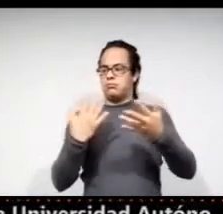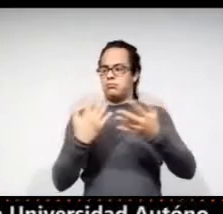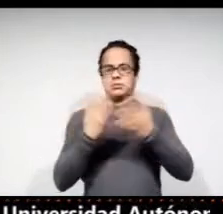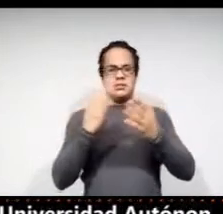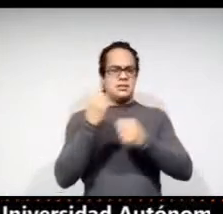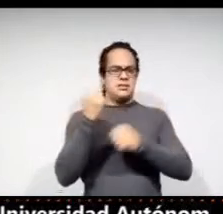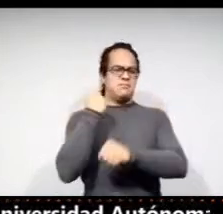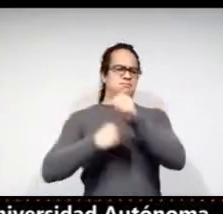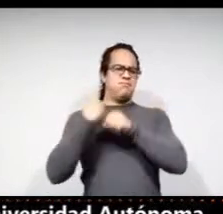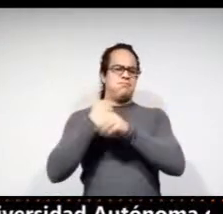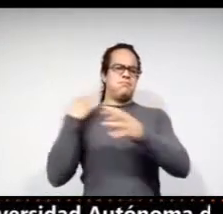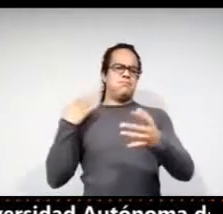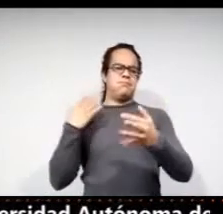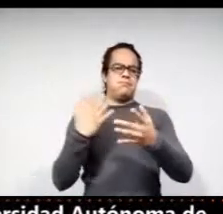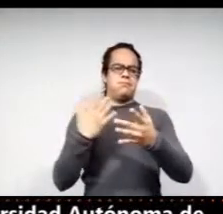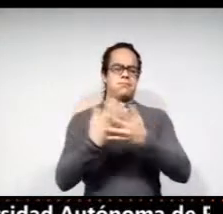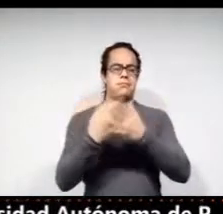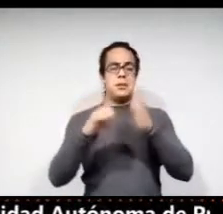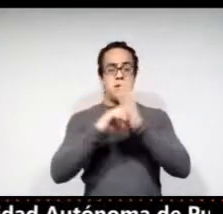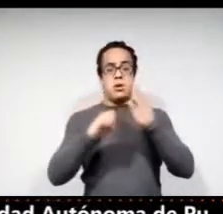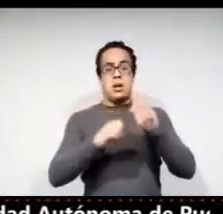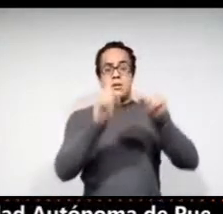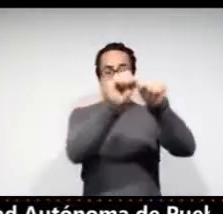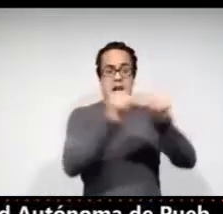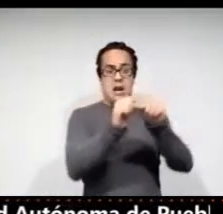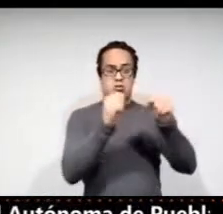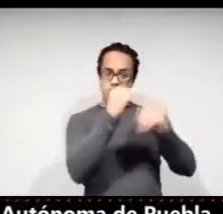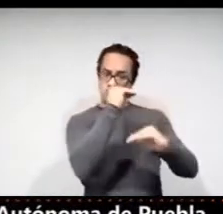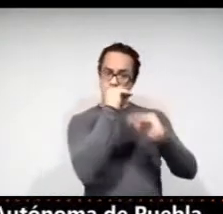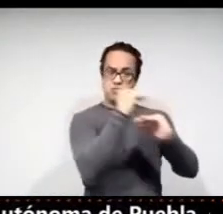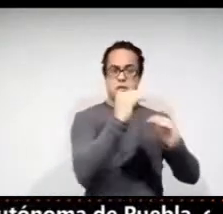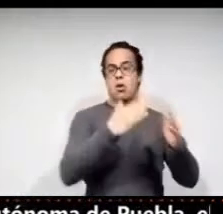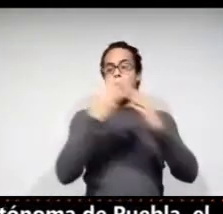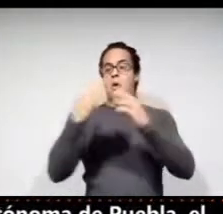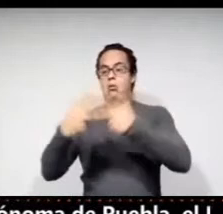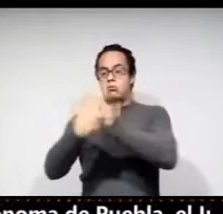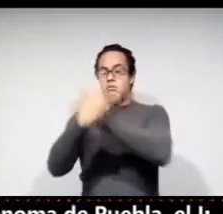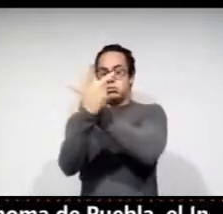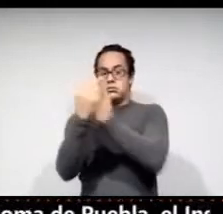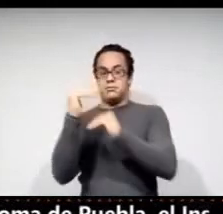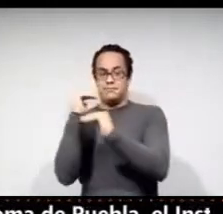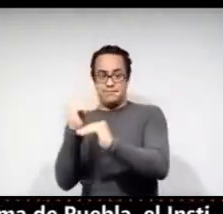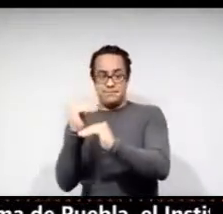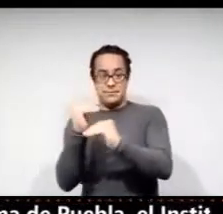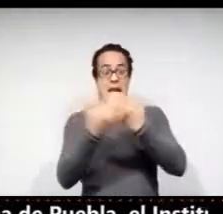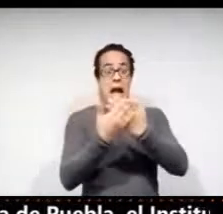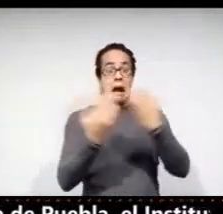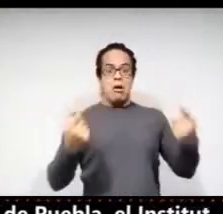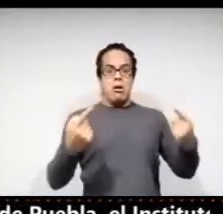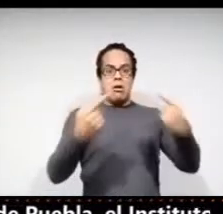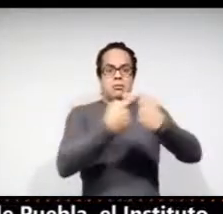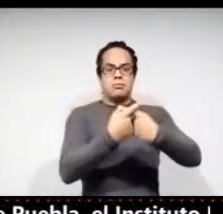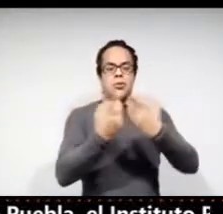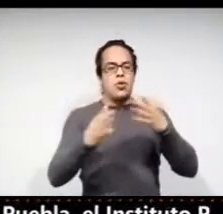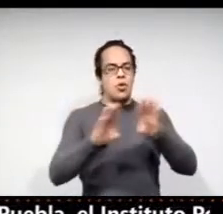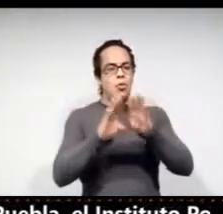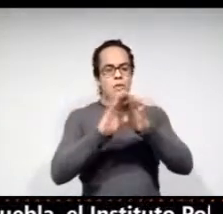tiempo entre lo totalmente presencial y lo totalmente a distancia. Y regresando a cómo la vivimos, pues